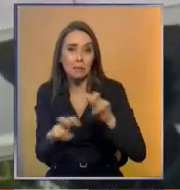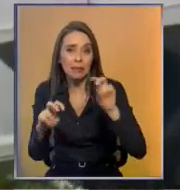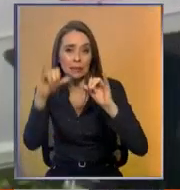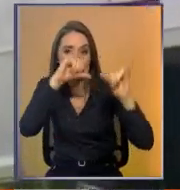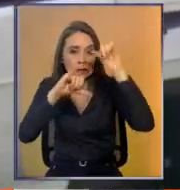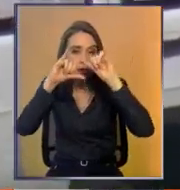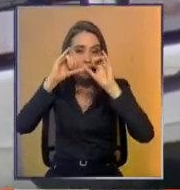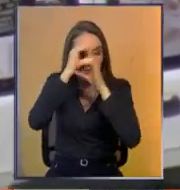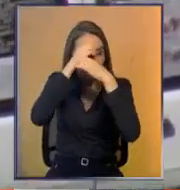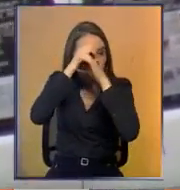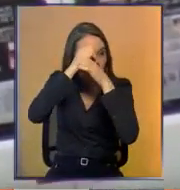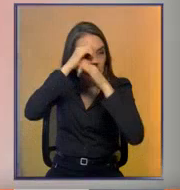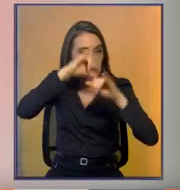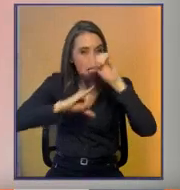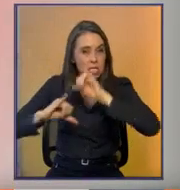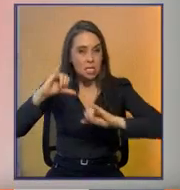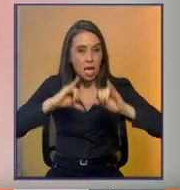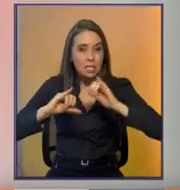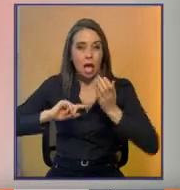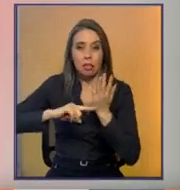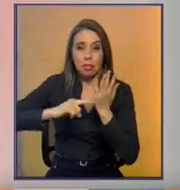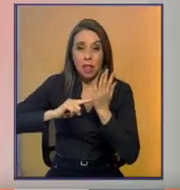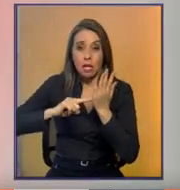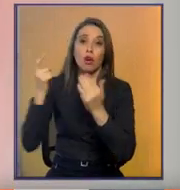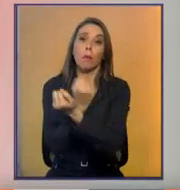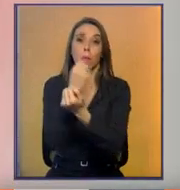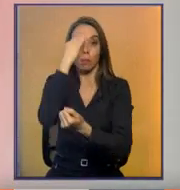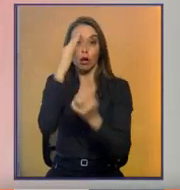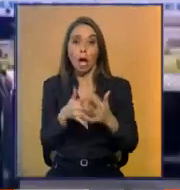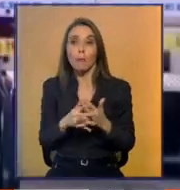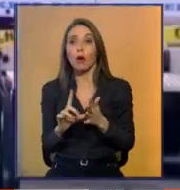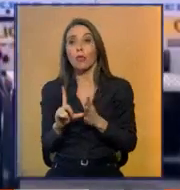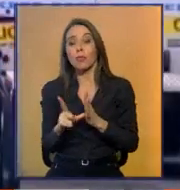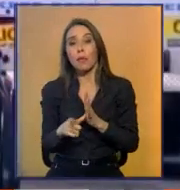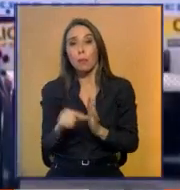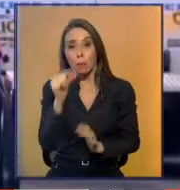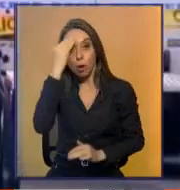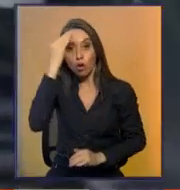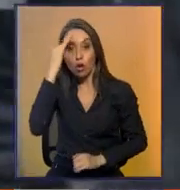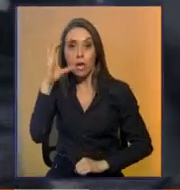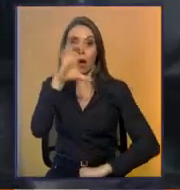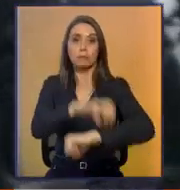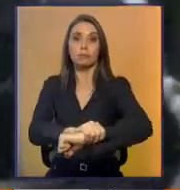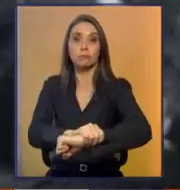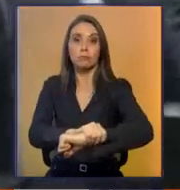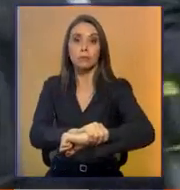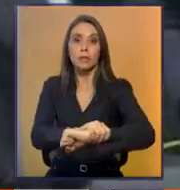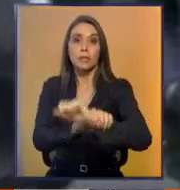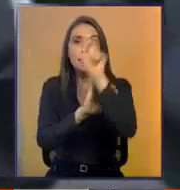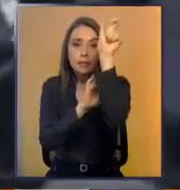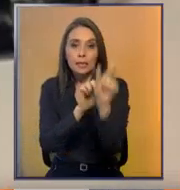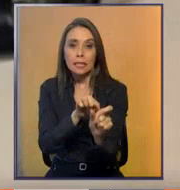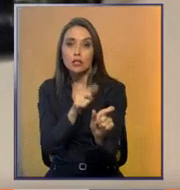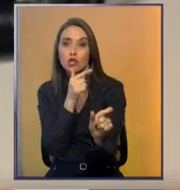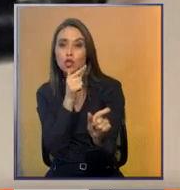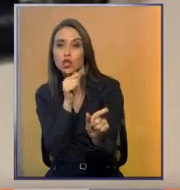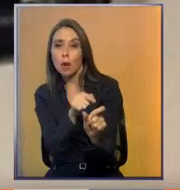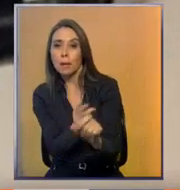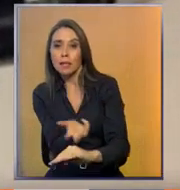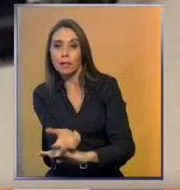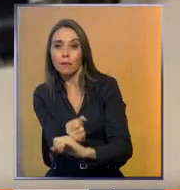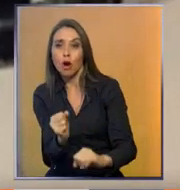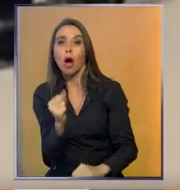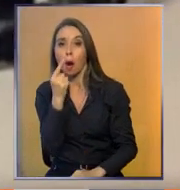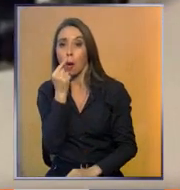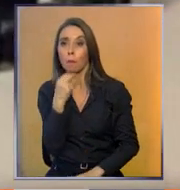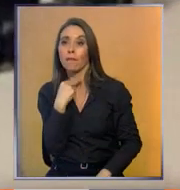ciencia y tecnología. La policía de Estados Unidos se demoró pocos días en detener a un sospechoso. Descubrimos